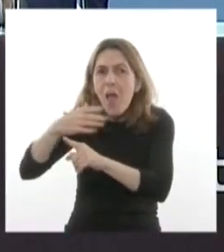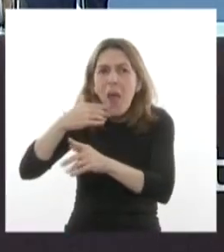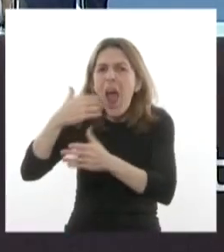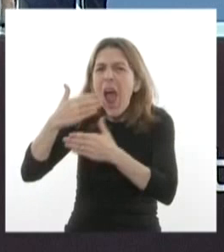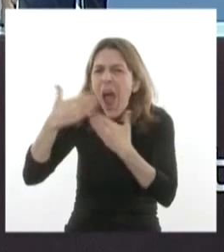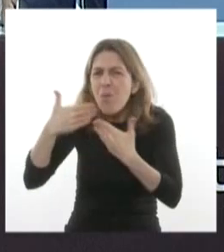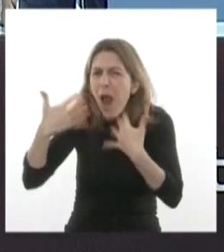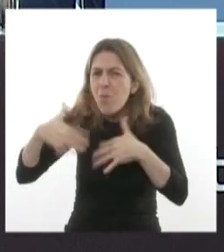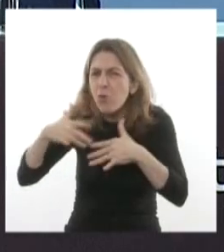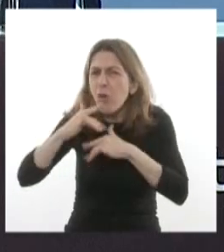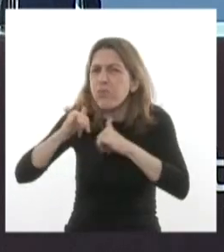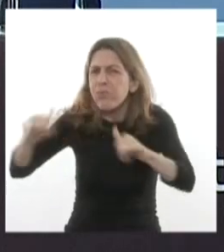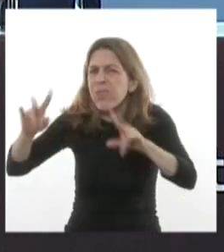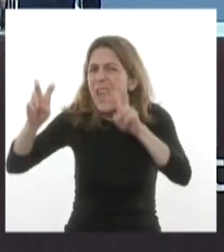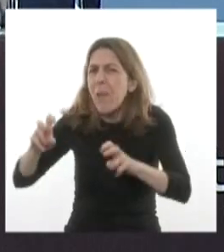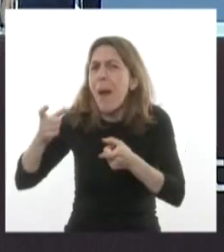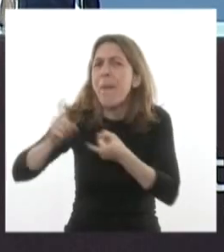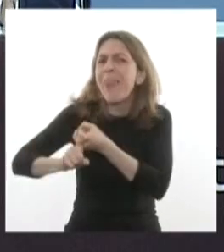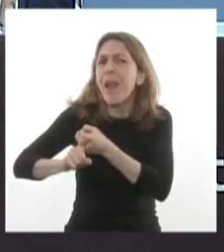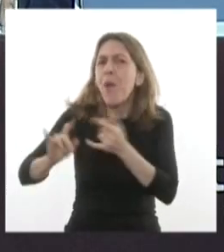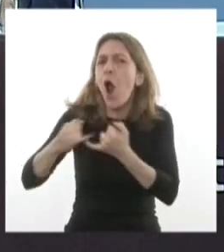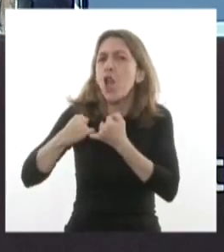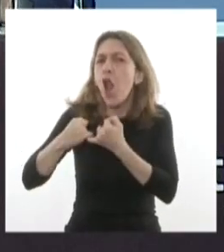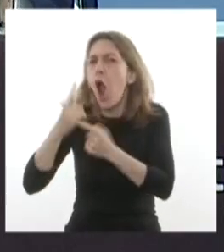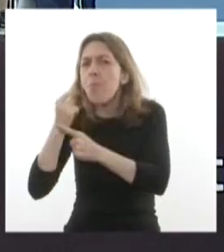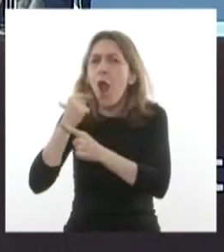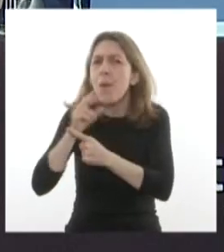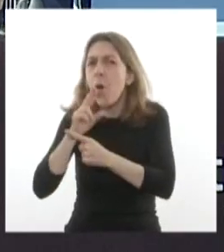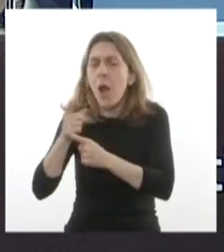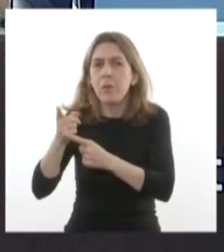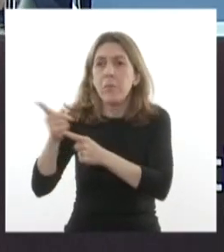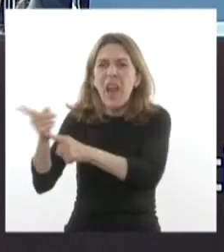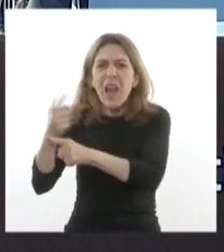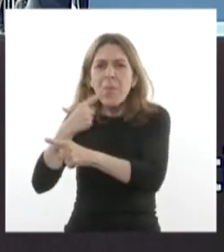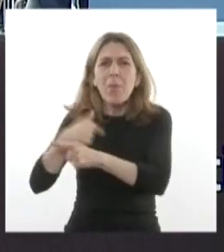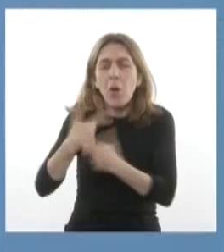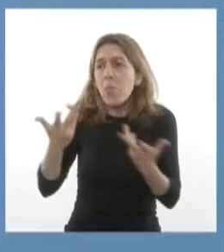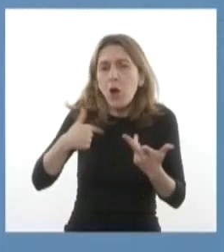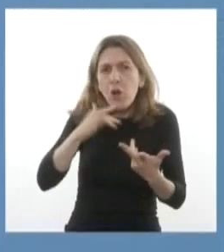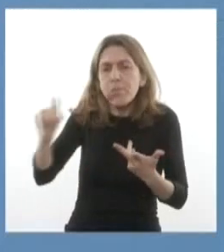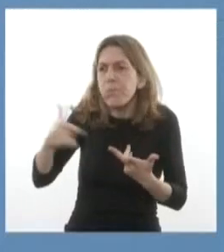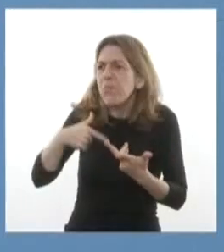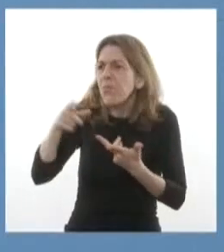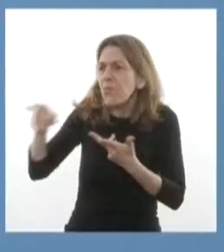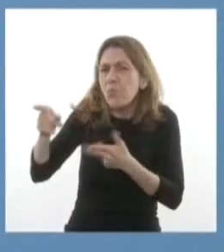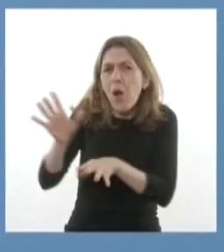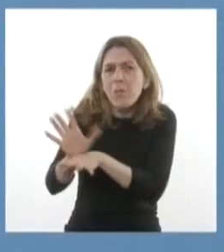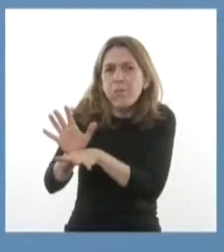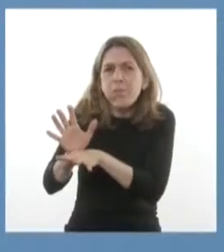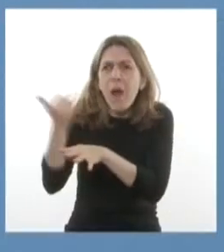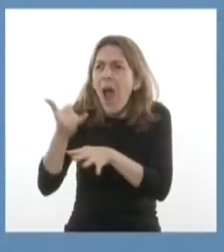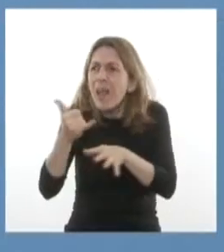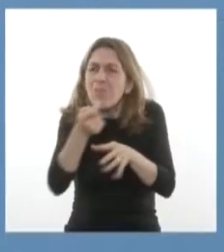igualitario? Y me contestó, porque le dije, finalmente le estás hablando a una